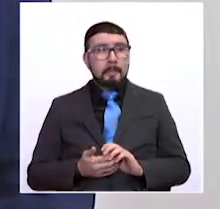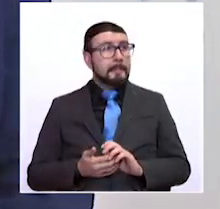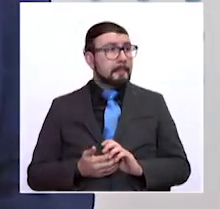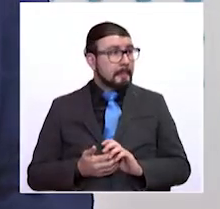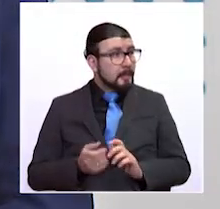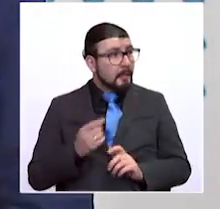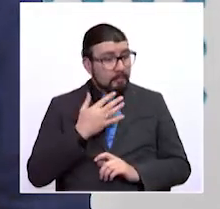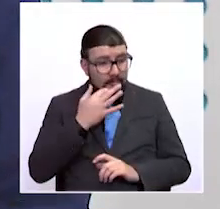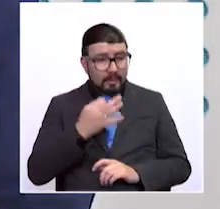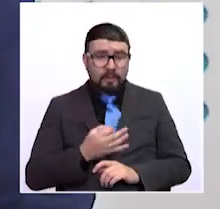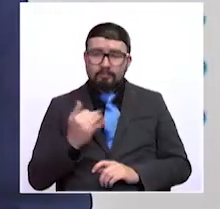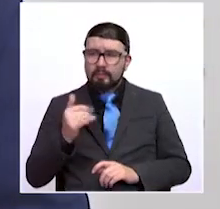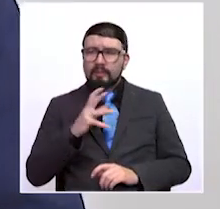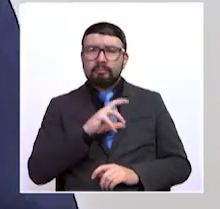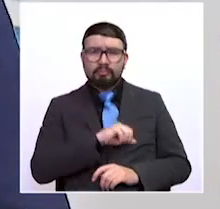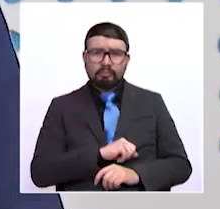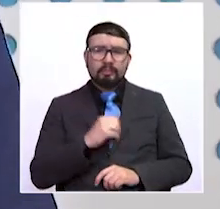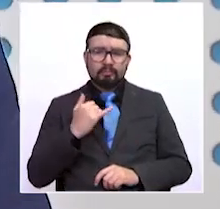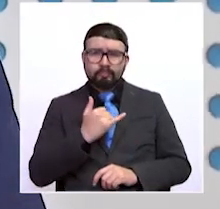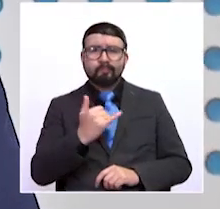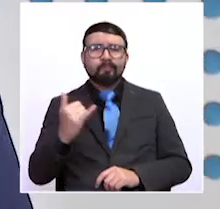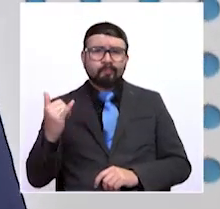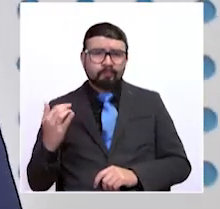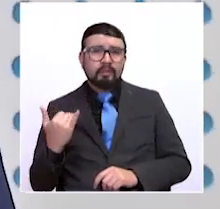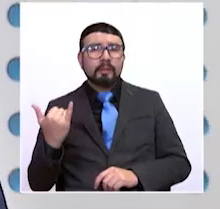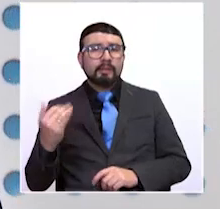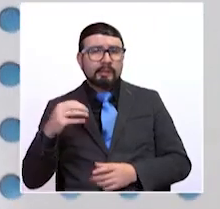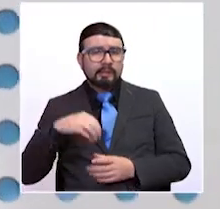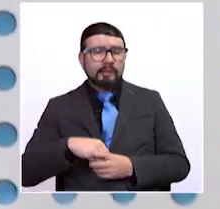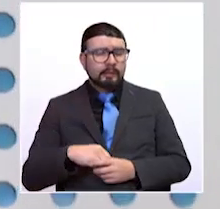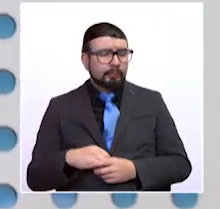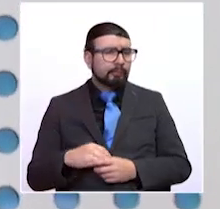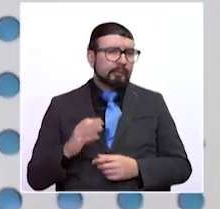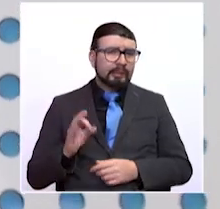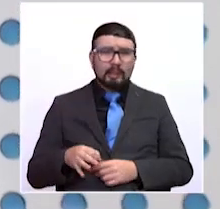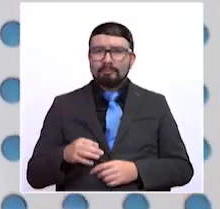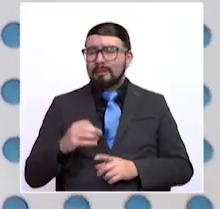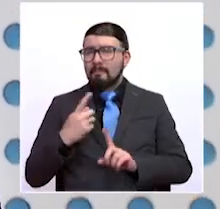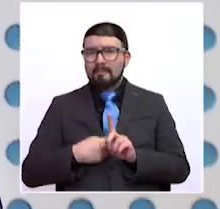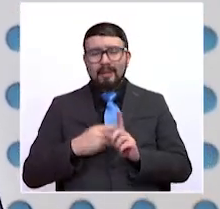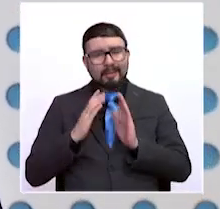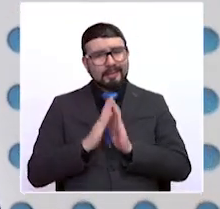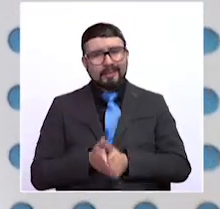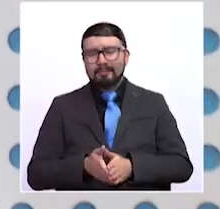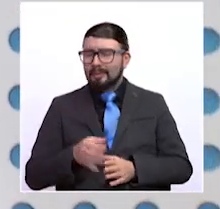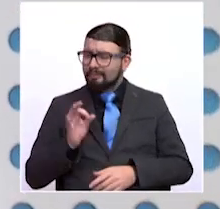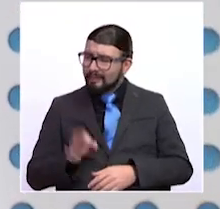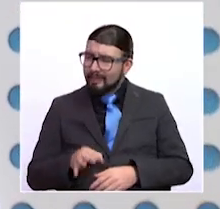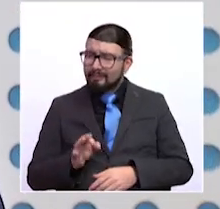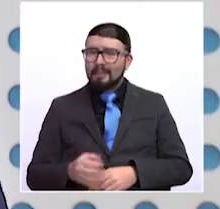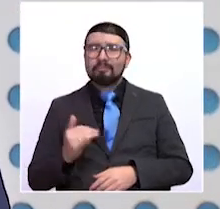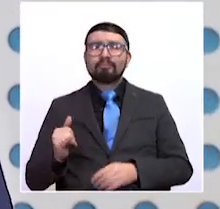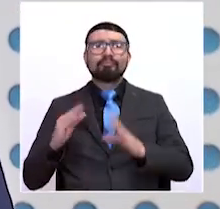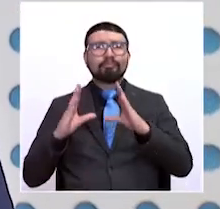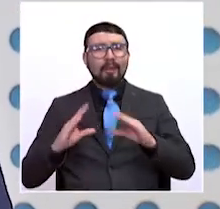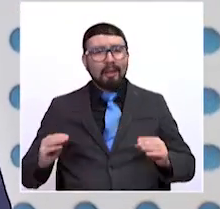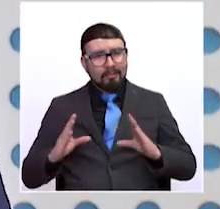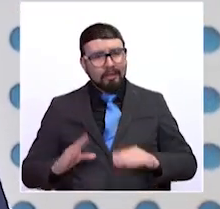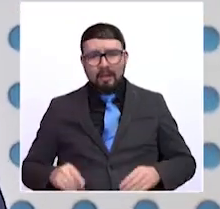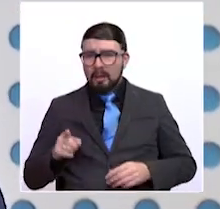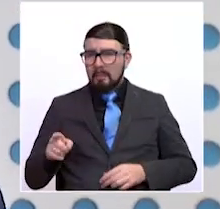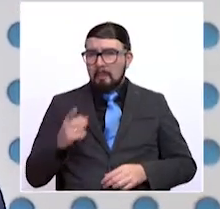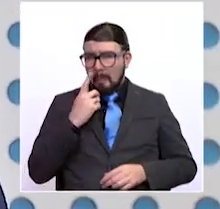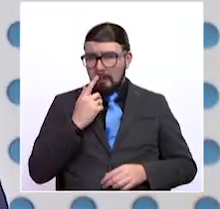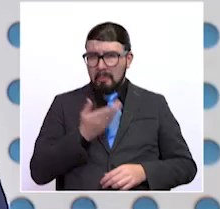triste para nosotros todas las navidades, porque los papás como que no quisieran